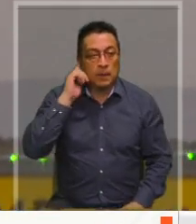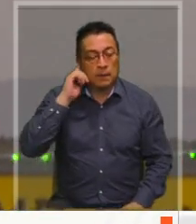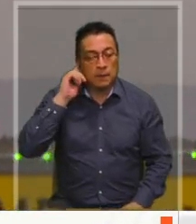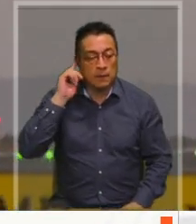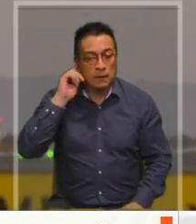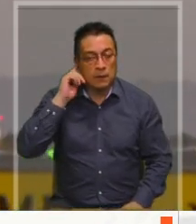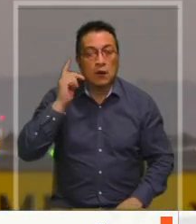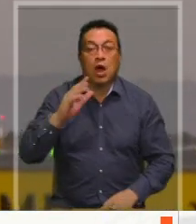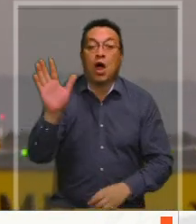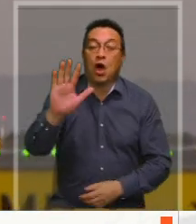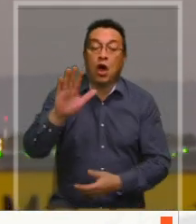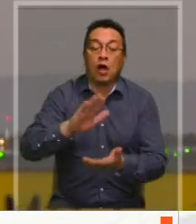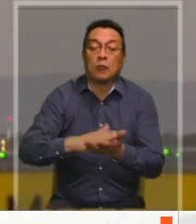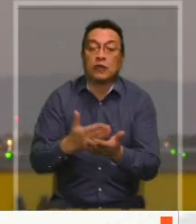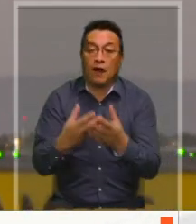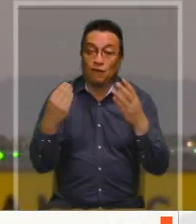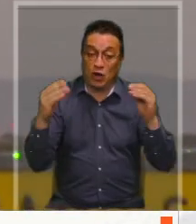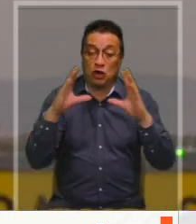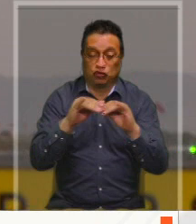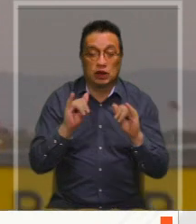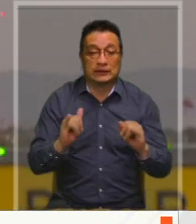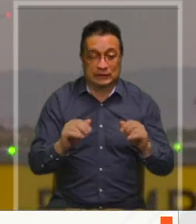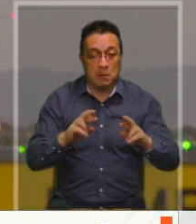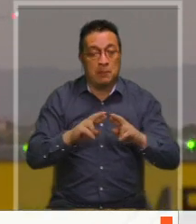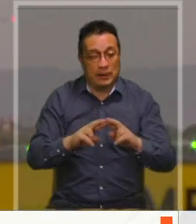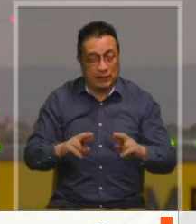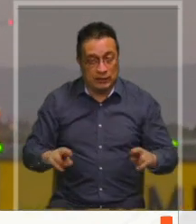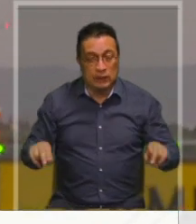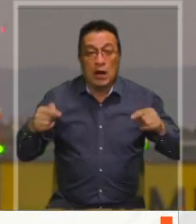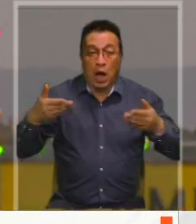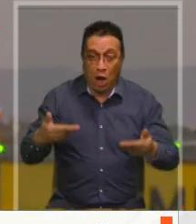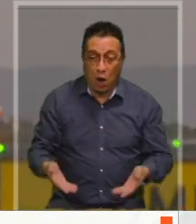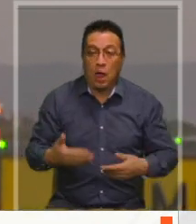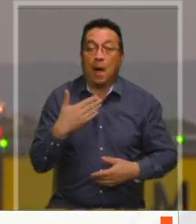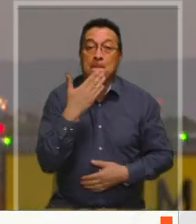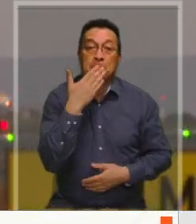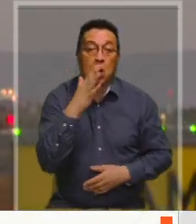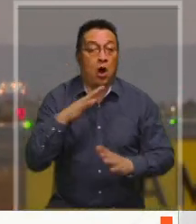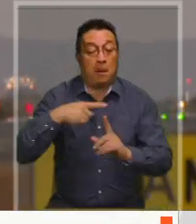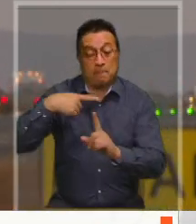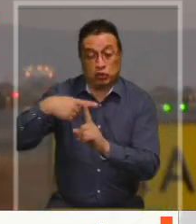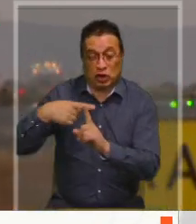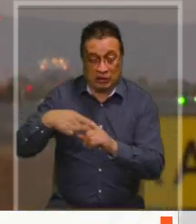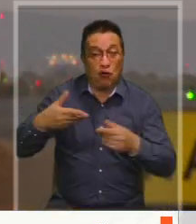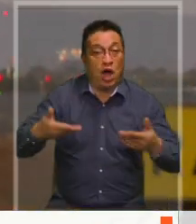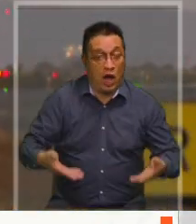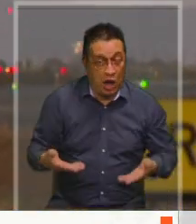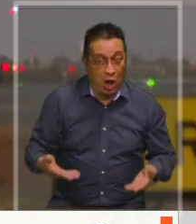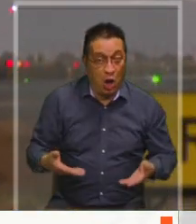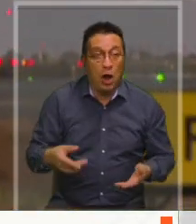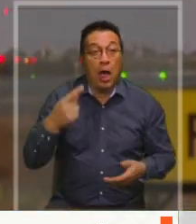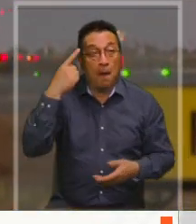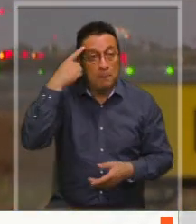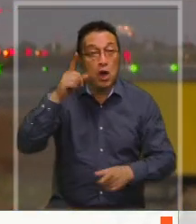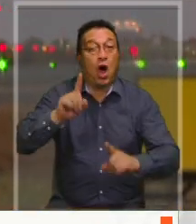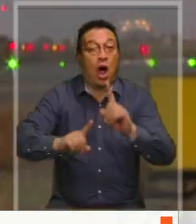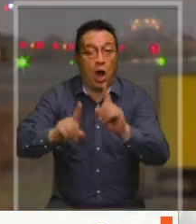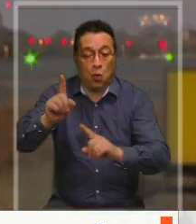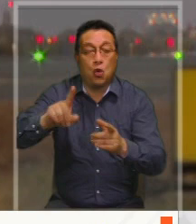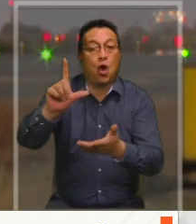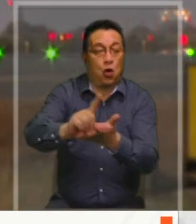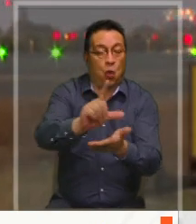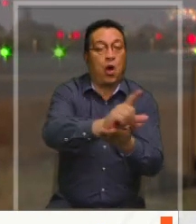Cómo están muy buenas noches se ha ido tranquilizando hay una mejor cara por lo menos acá en linguee sin embargo hay sectores de Todavía